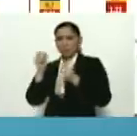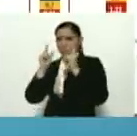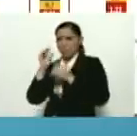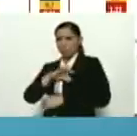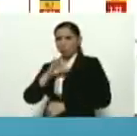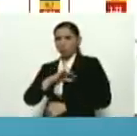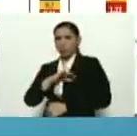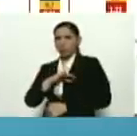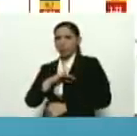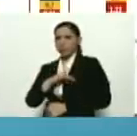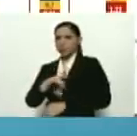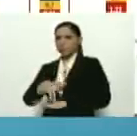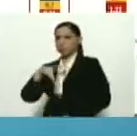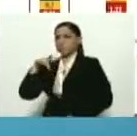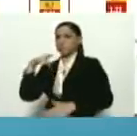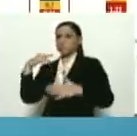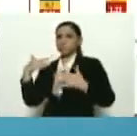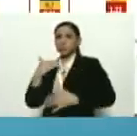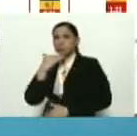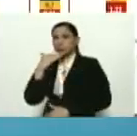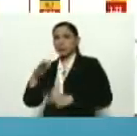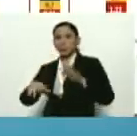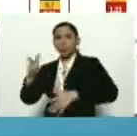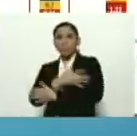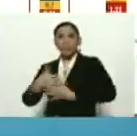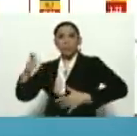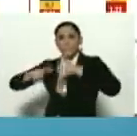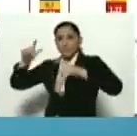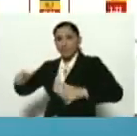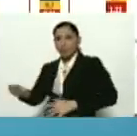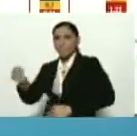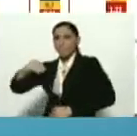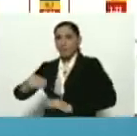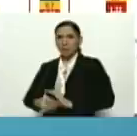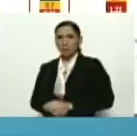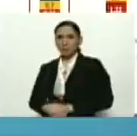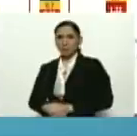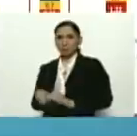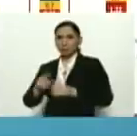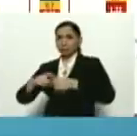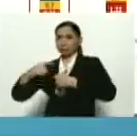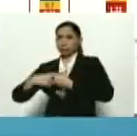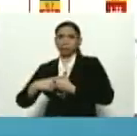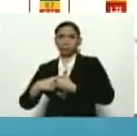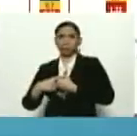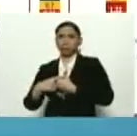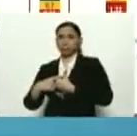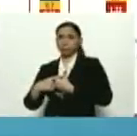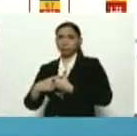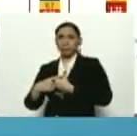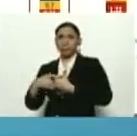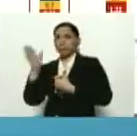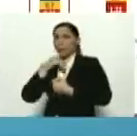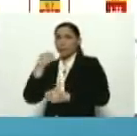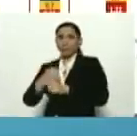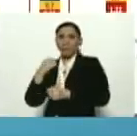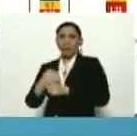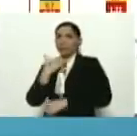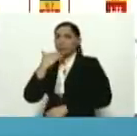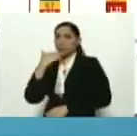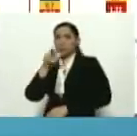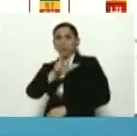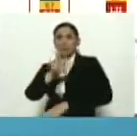El impacto social va a ser muy grave. Casi 12 millones de personas más se agregan a las filas del desempleo hasta llegar a casi